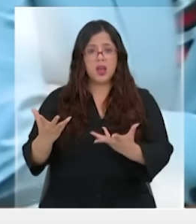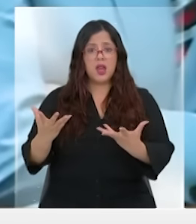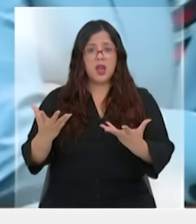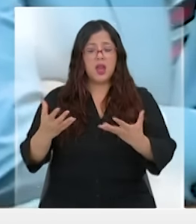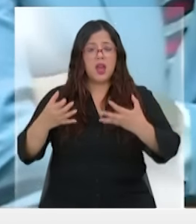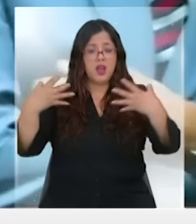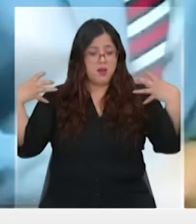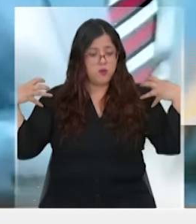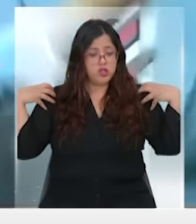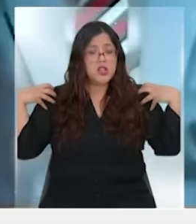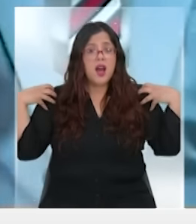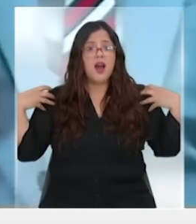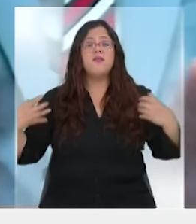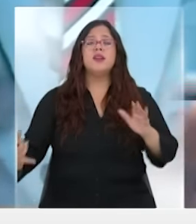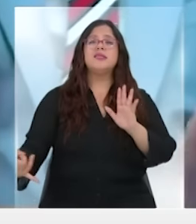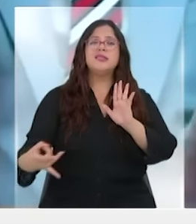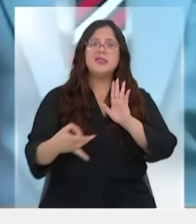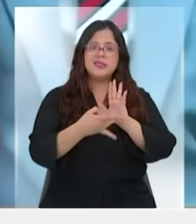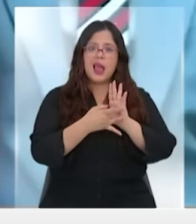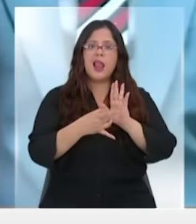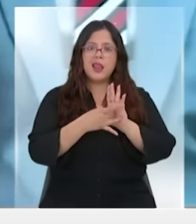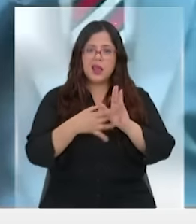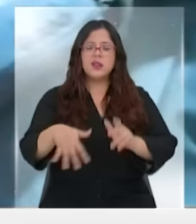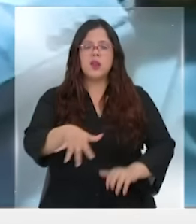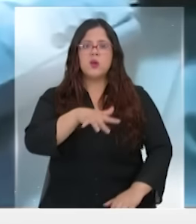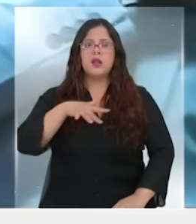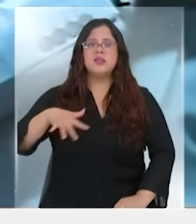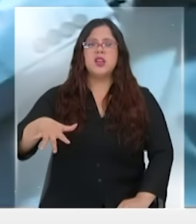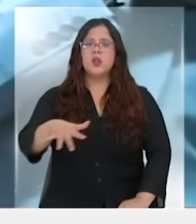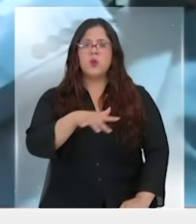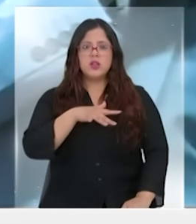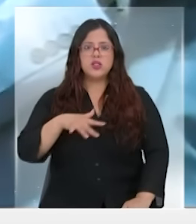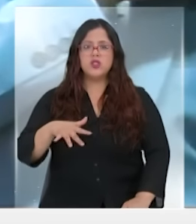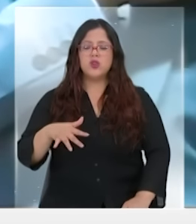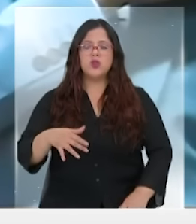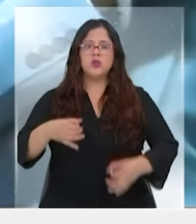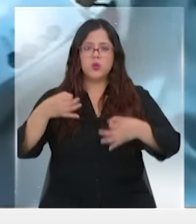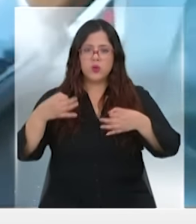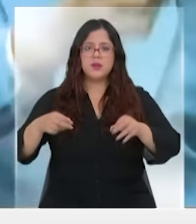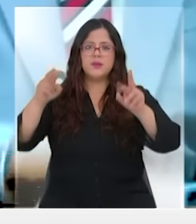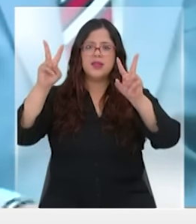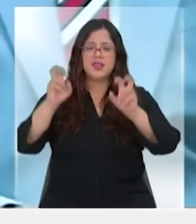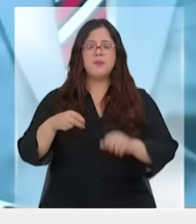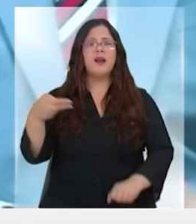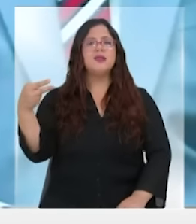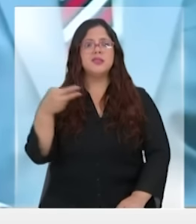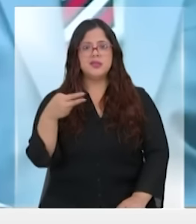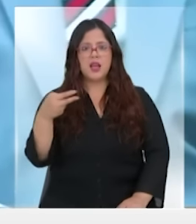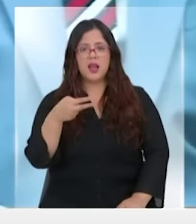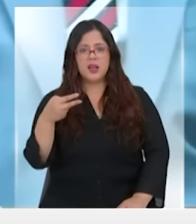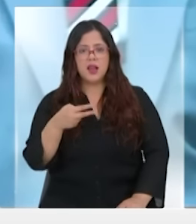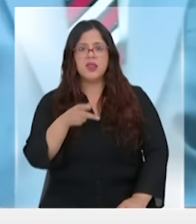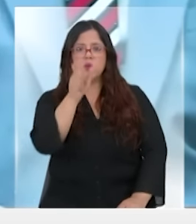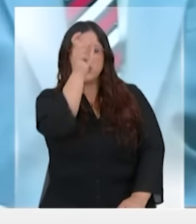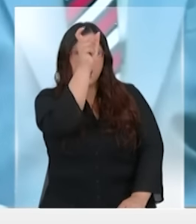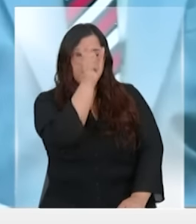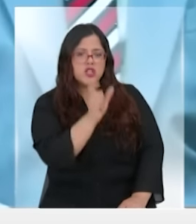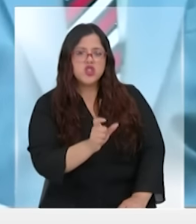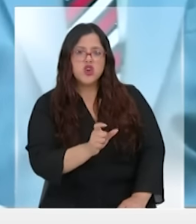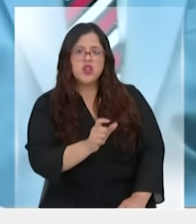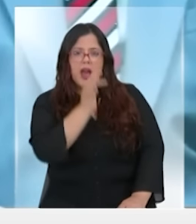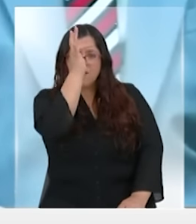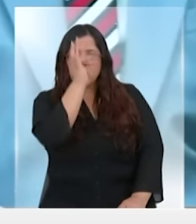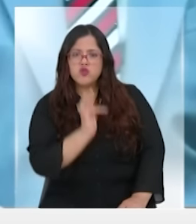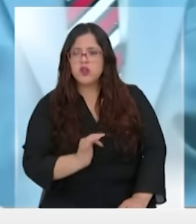delito, en un contexto de la esfera de la sexualidad de una persona que es subordinada